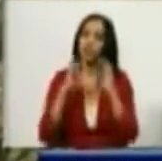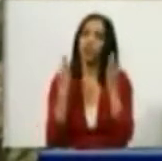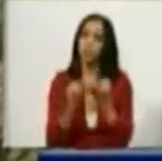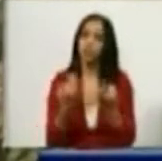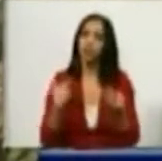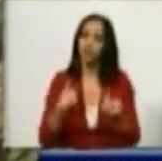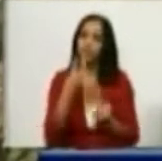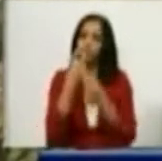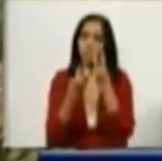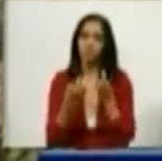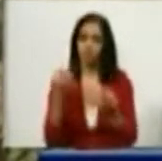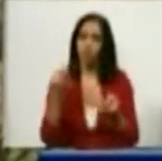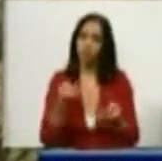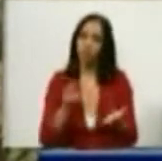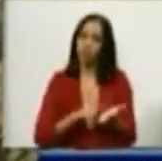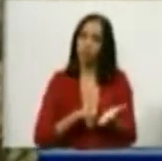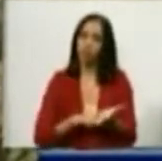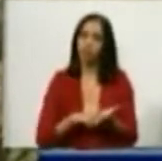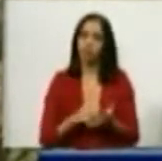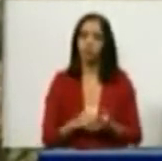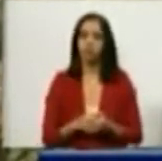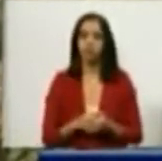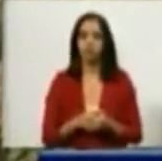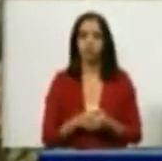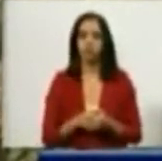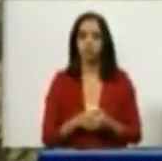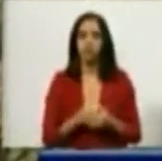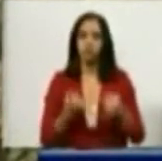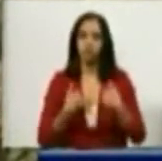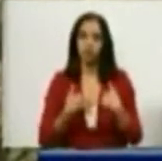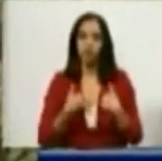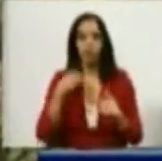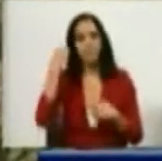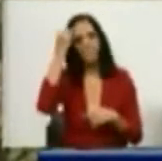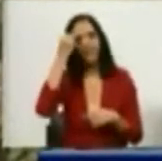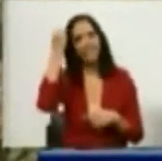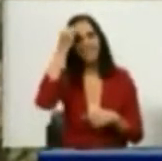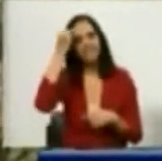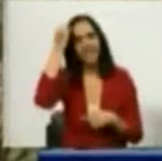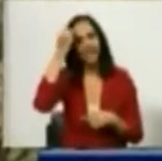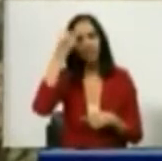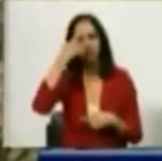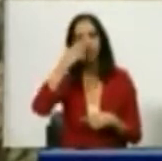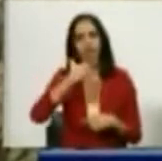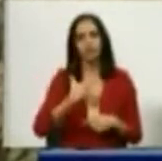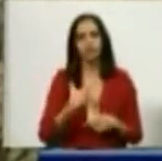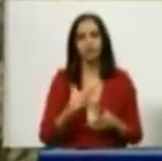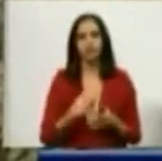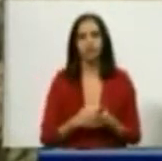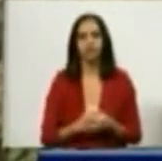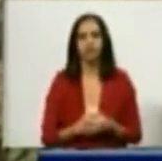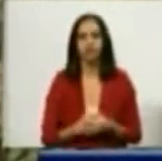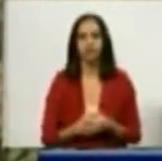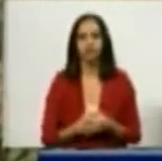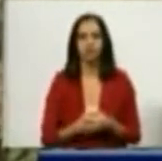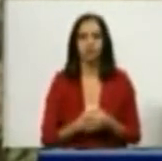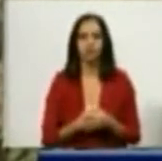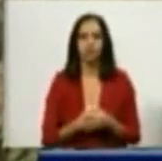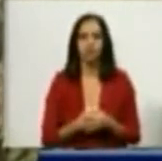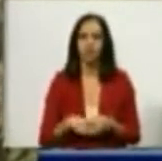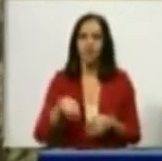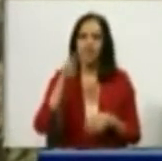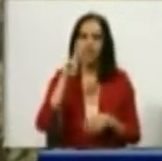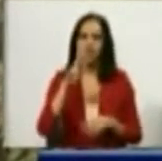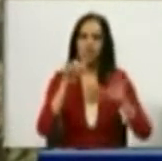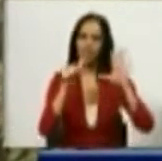que tienen que ir a visitar verdad Entonces yo estoy pensando seriamente no hacerlo Ni el 26